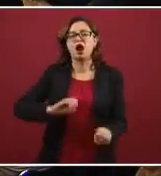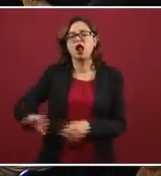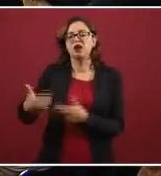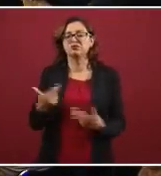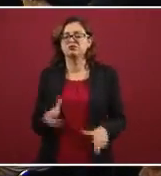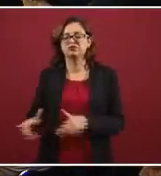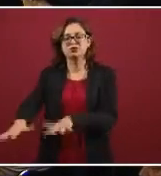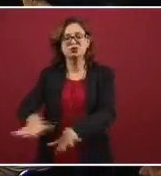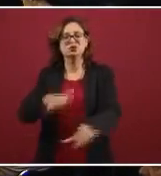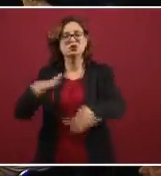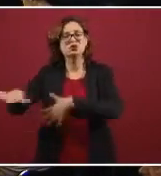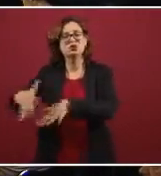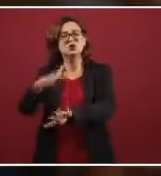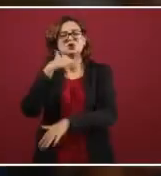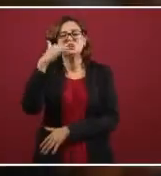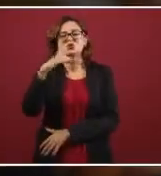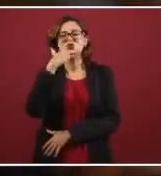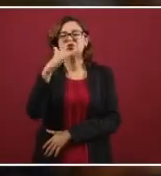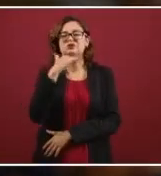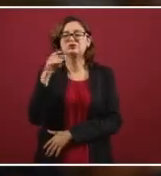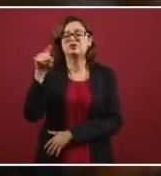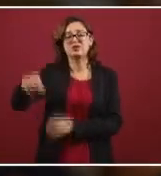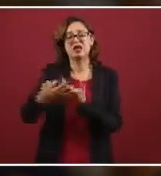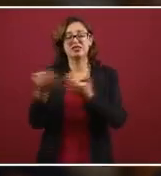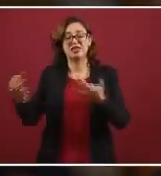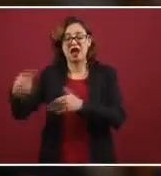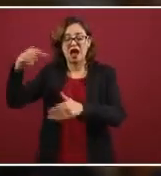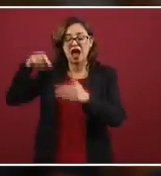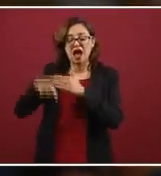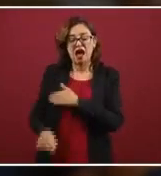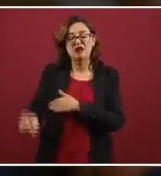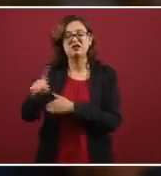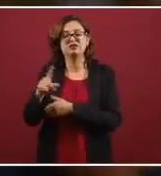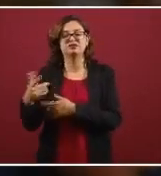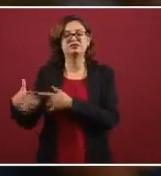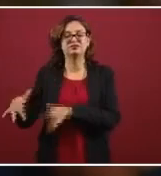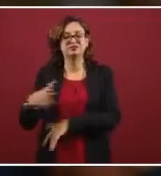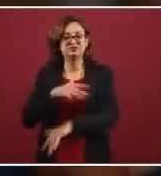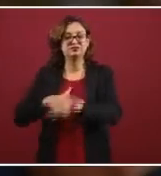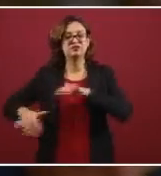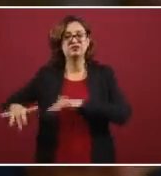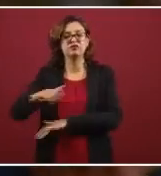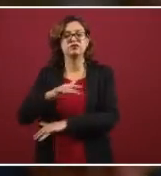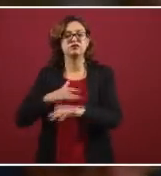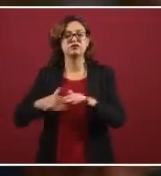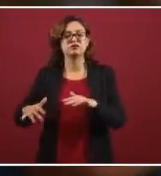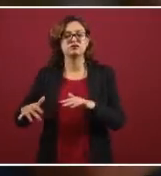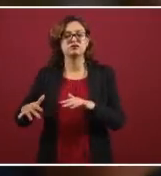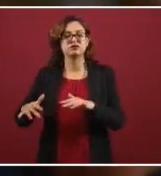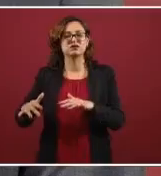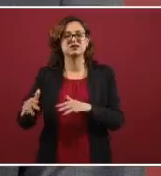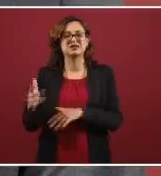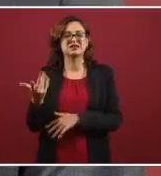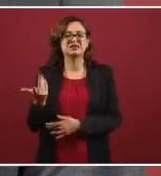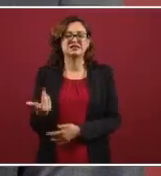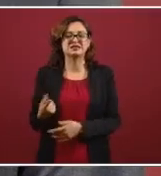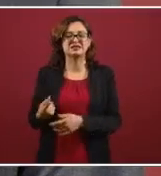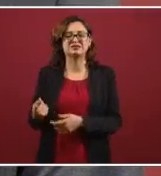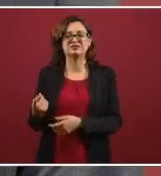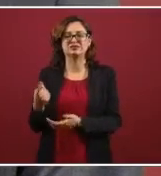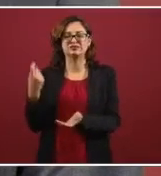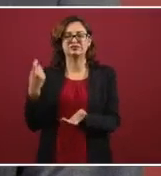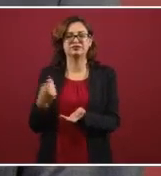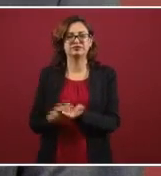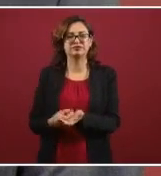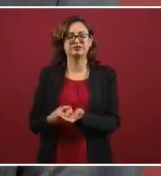manglares. En el Suchiate, los manglares, los esteros son primer lugar de los huevecillos de camarón,